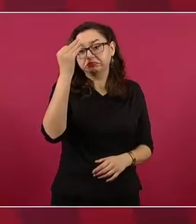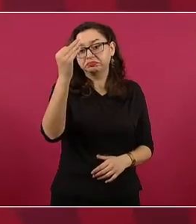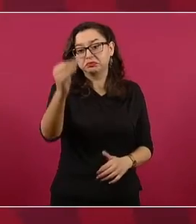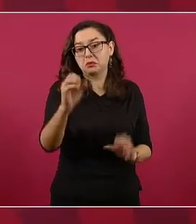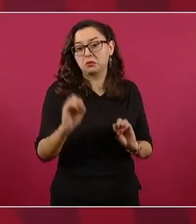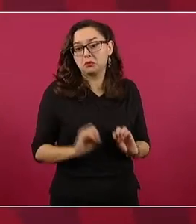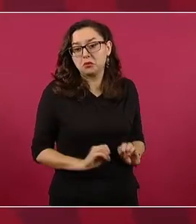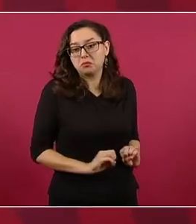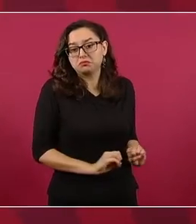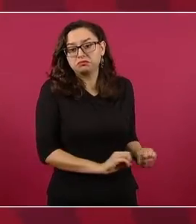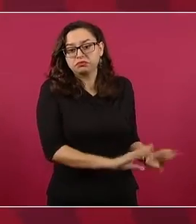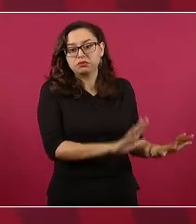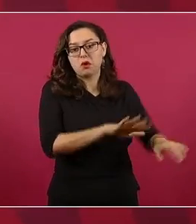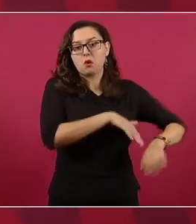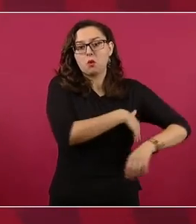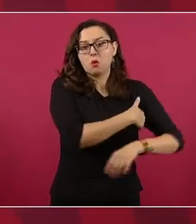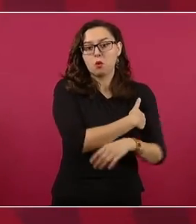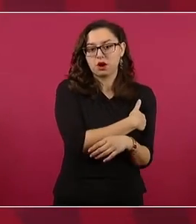no